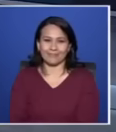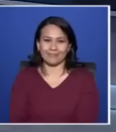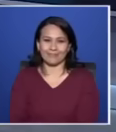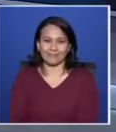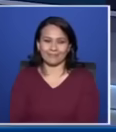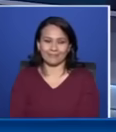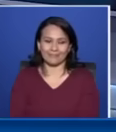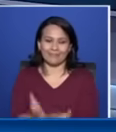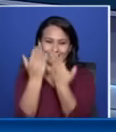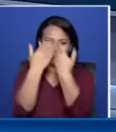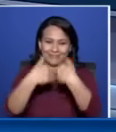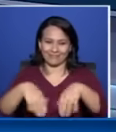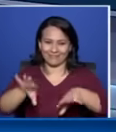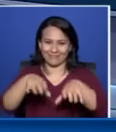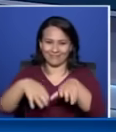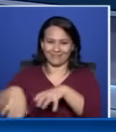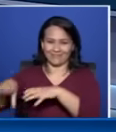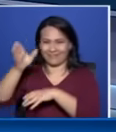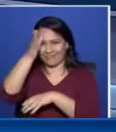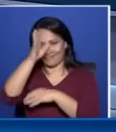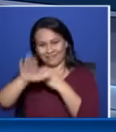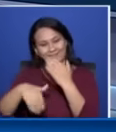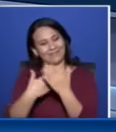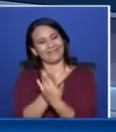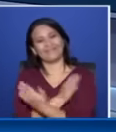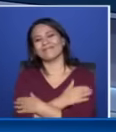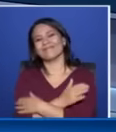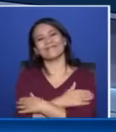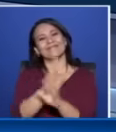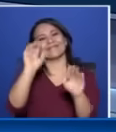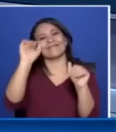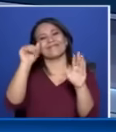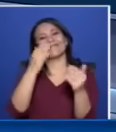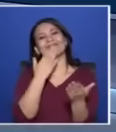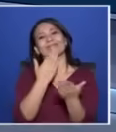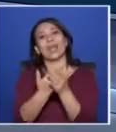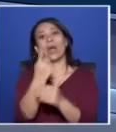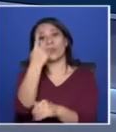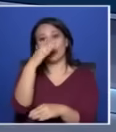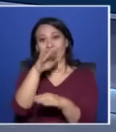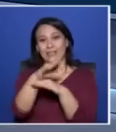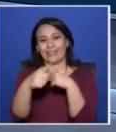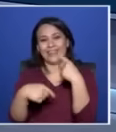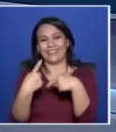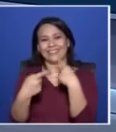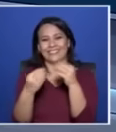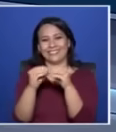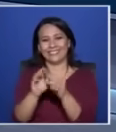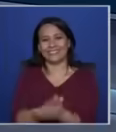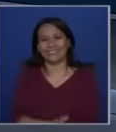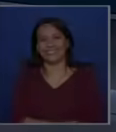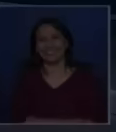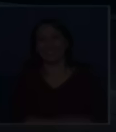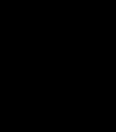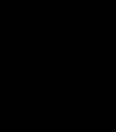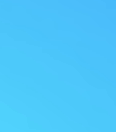Y con esta agenda cultural despedimos Televistazo en la comunidad. Gracias por su sintonía. Las noticias regresan a la 1 de la tarde.